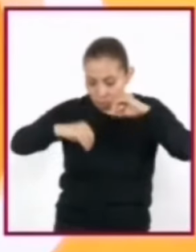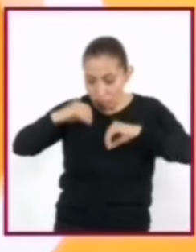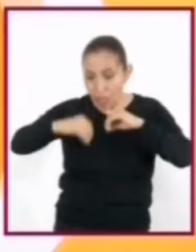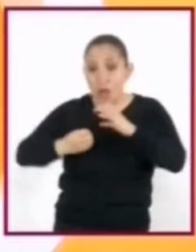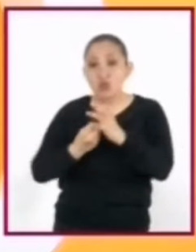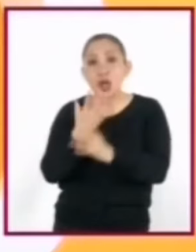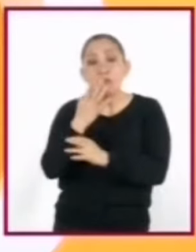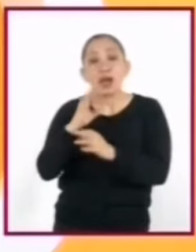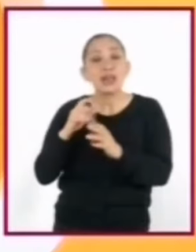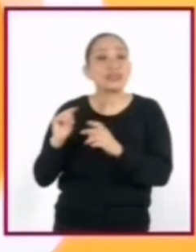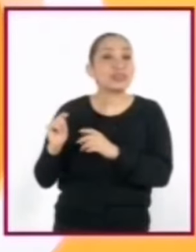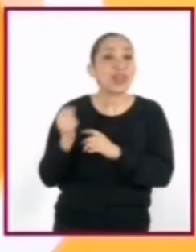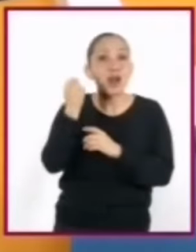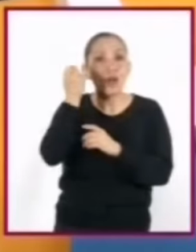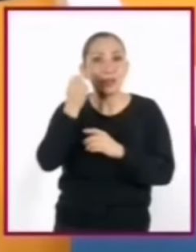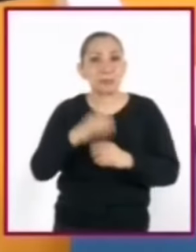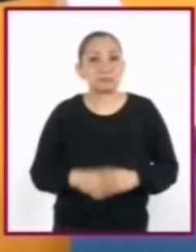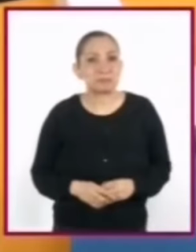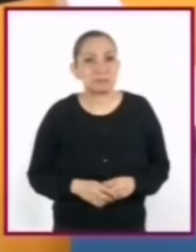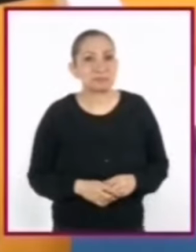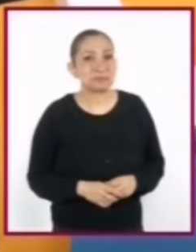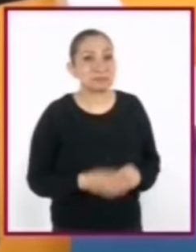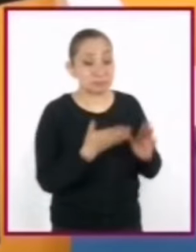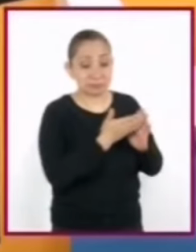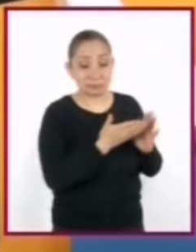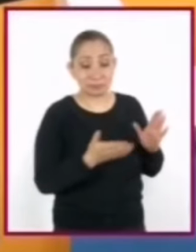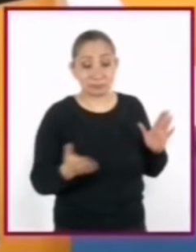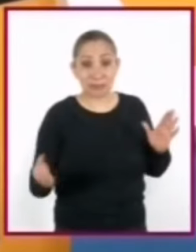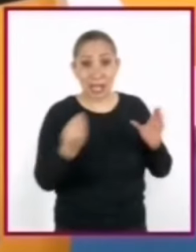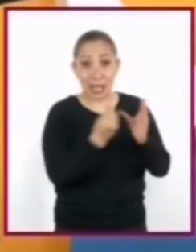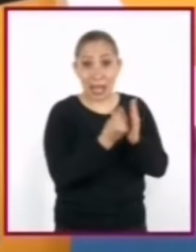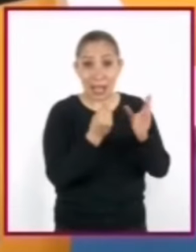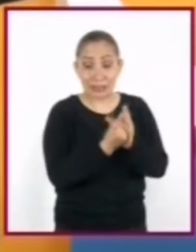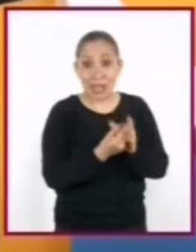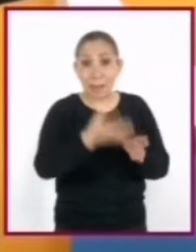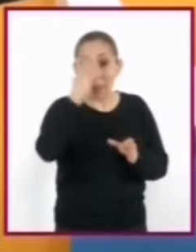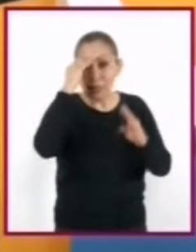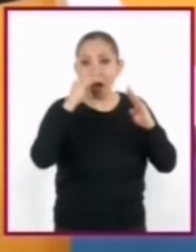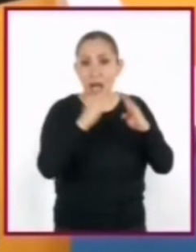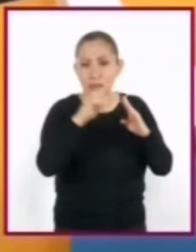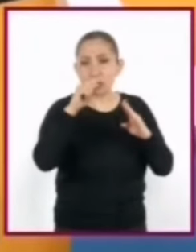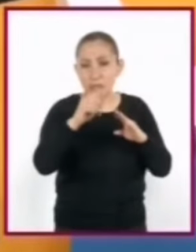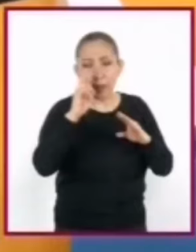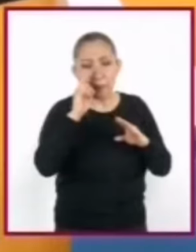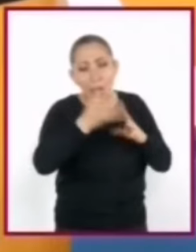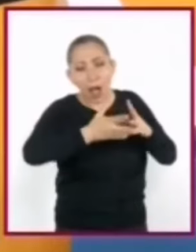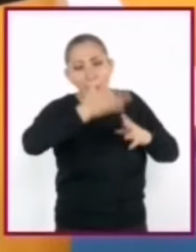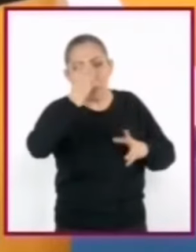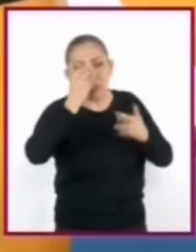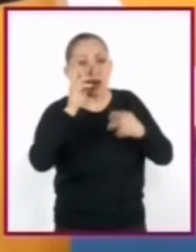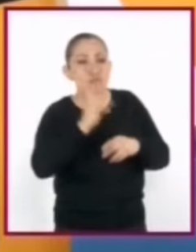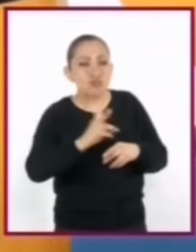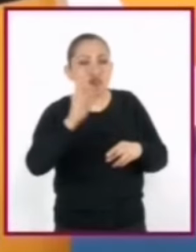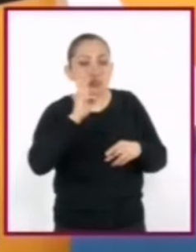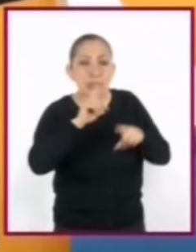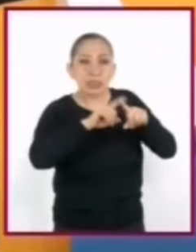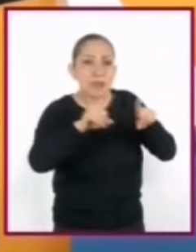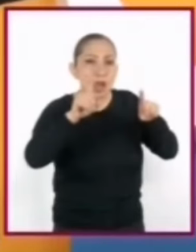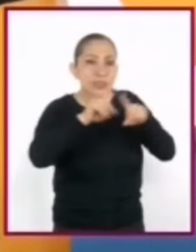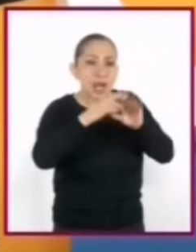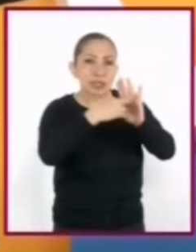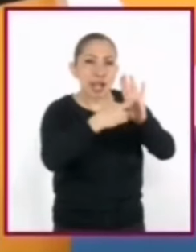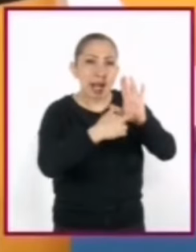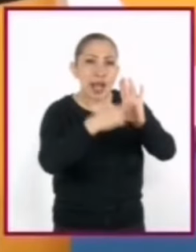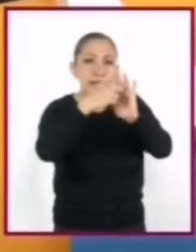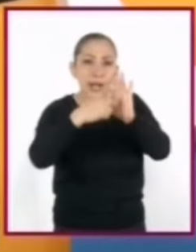desarrollar nuevas tecnologías. A lo largo de las sesiones de Aprende en Casa, hemos aprendido y experimentado diversos